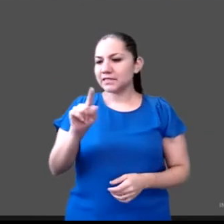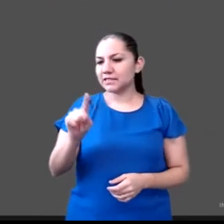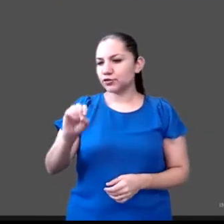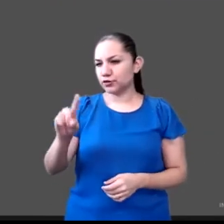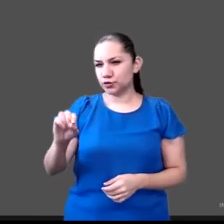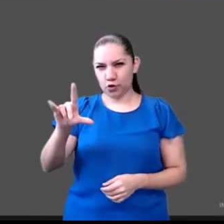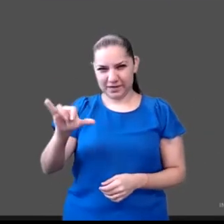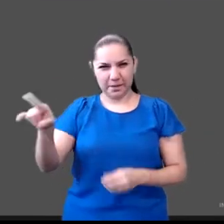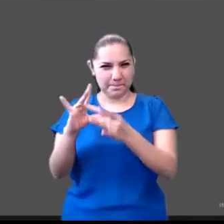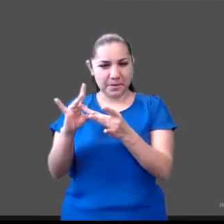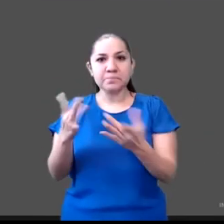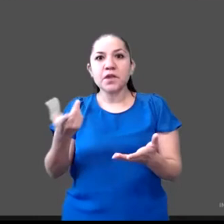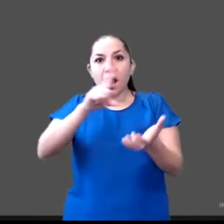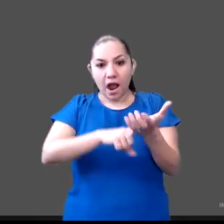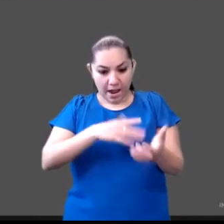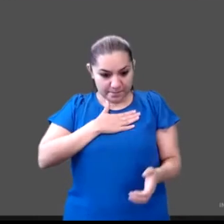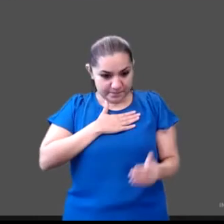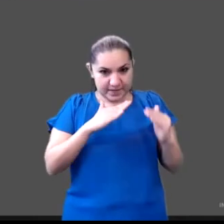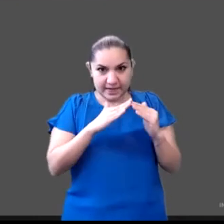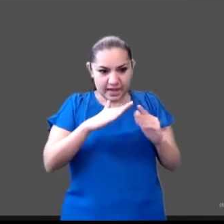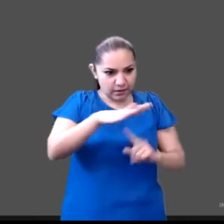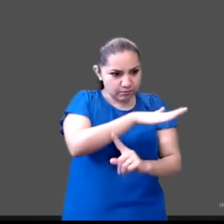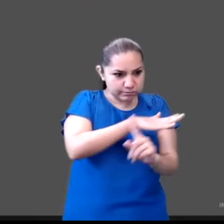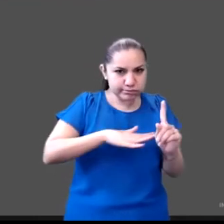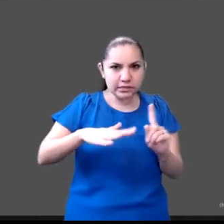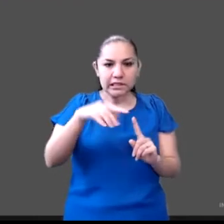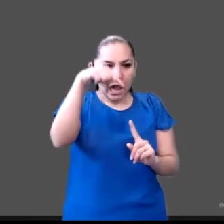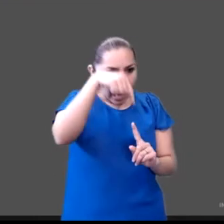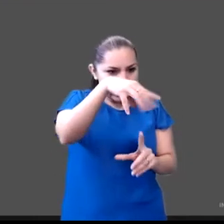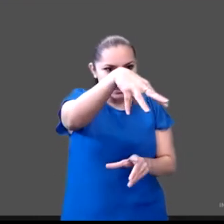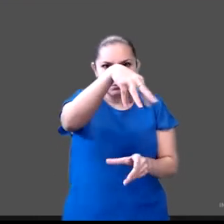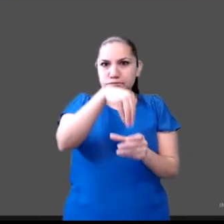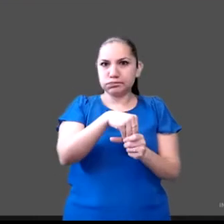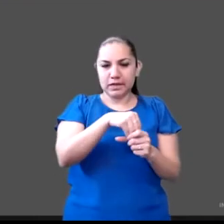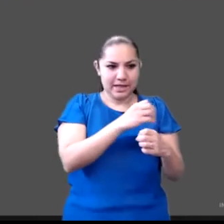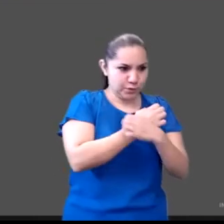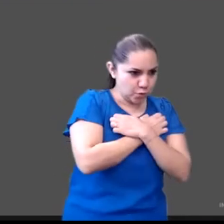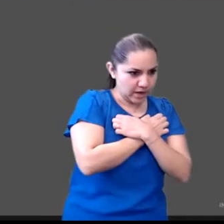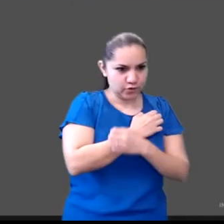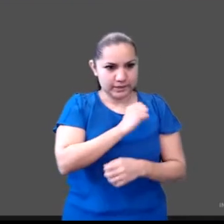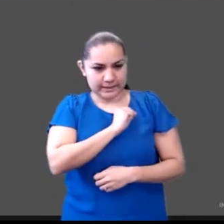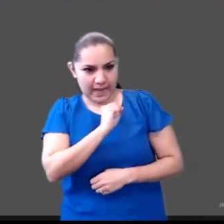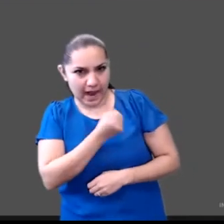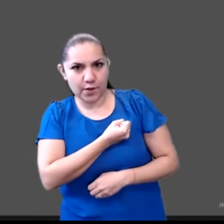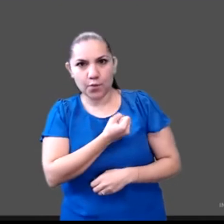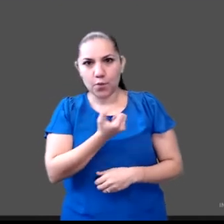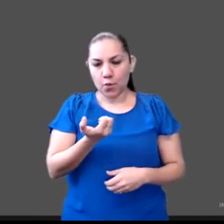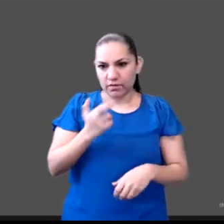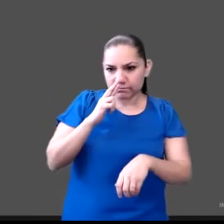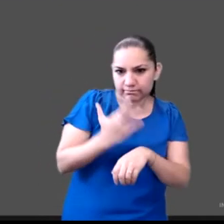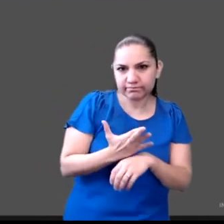realidad de la casa, pues entonces nos damos cuenta que las soluciones tienen que construirse con esa mirada integral. O sea, las necesidades de las personas no